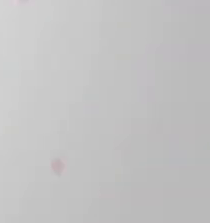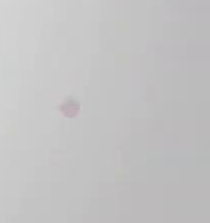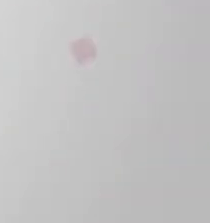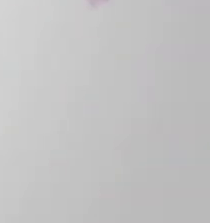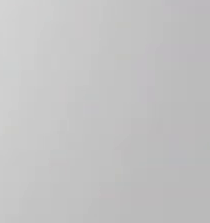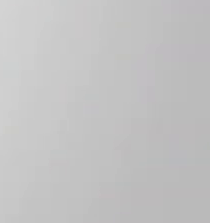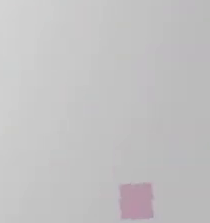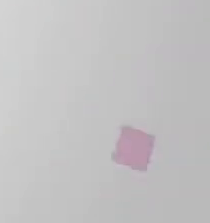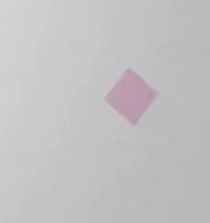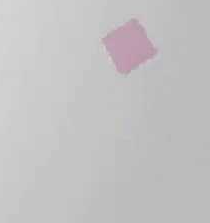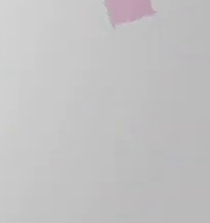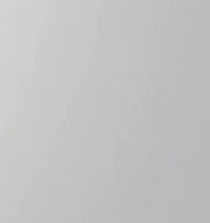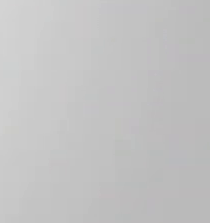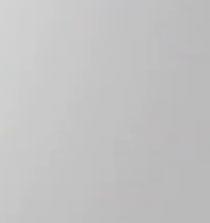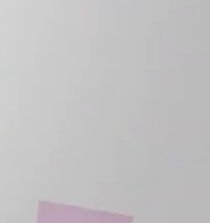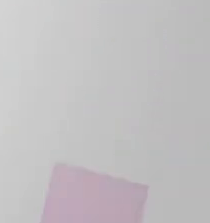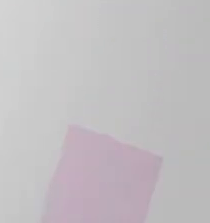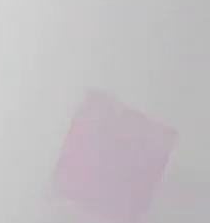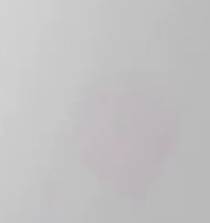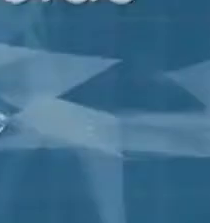continúa con nosotros